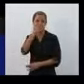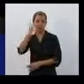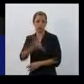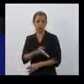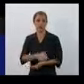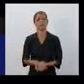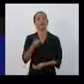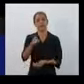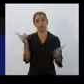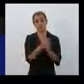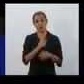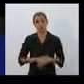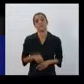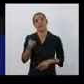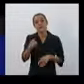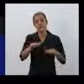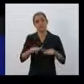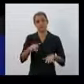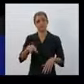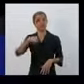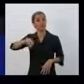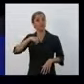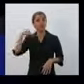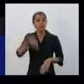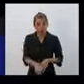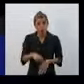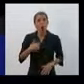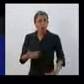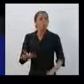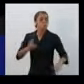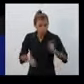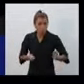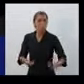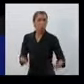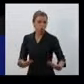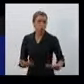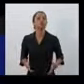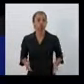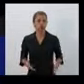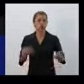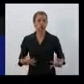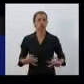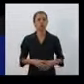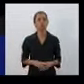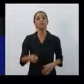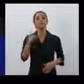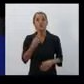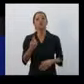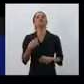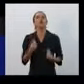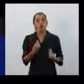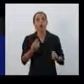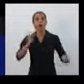pasó la verdad es que estamos en un punto donde podemos cambiar definitivamente lo primero que tenemos que hacer es volver a generar